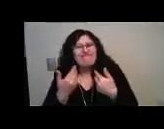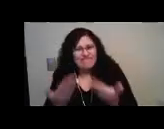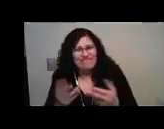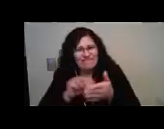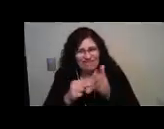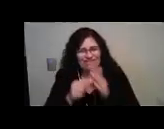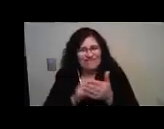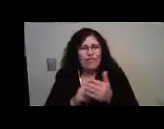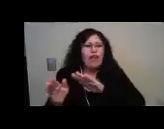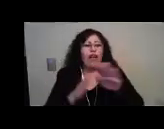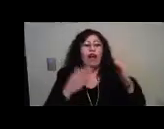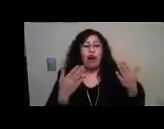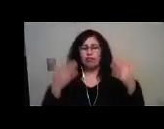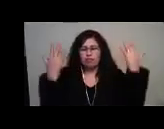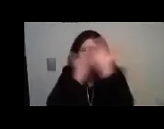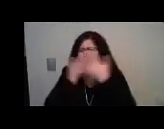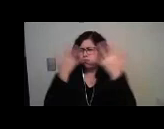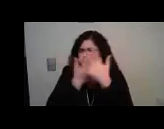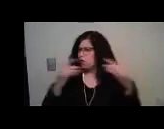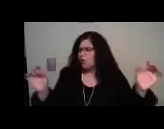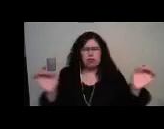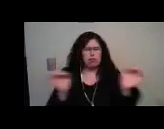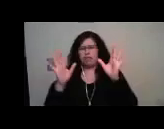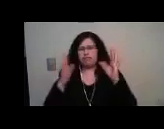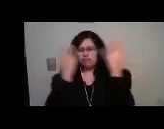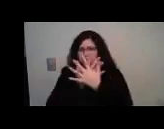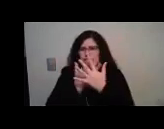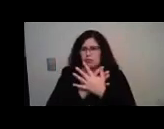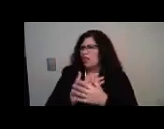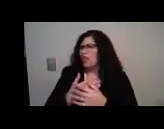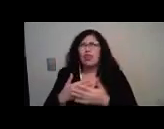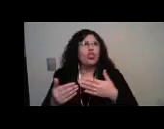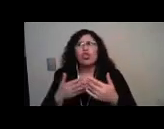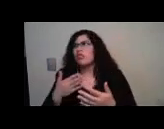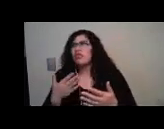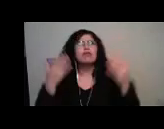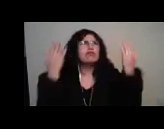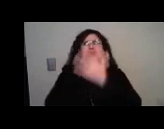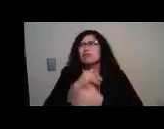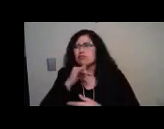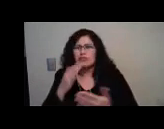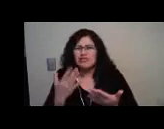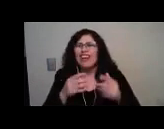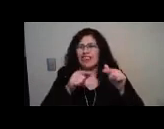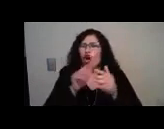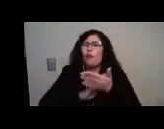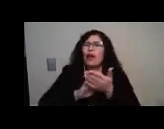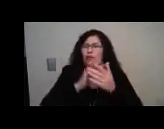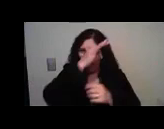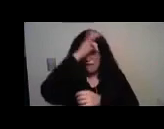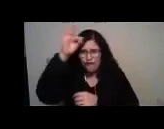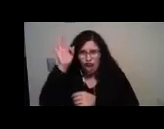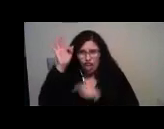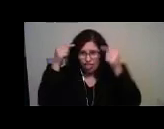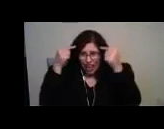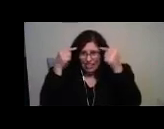Confusión repentina, especialmente cuando hay accidentes cerebrovasculares que son responsables de la irrigación del lóbulo frontal, ¿ya? O